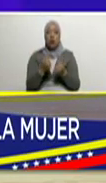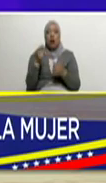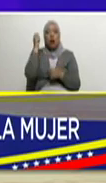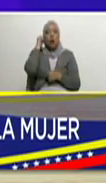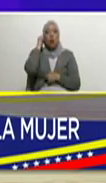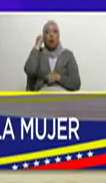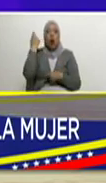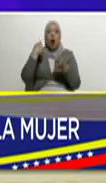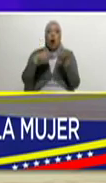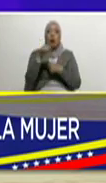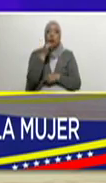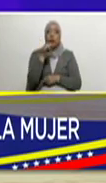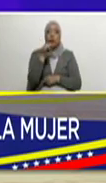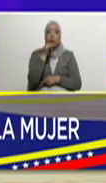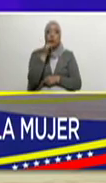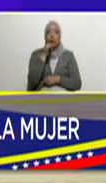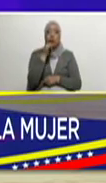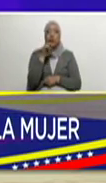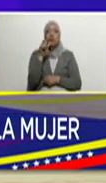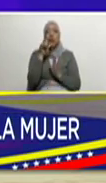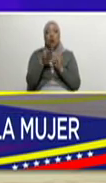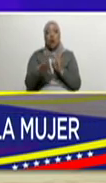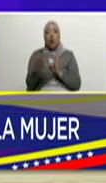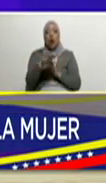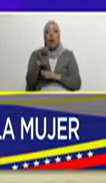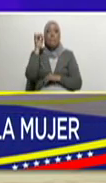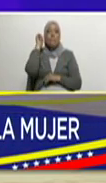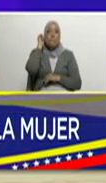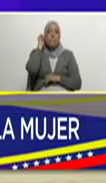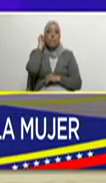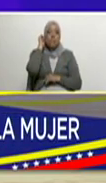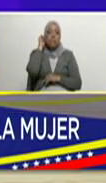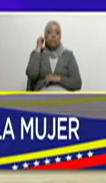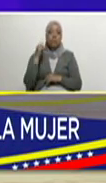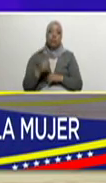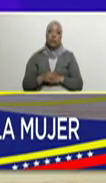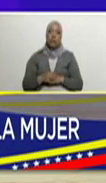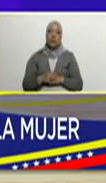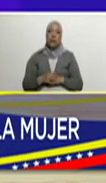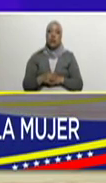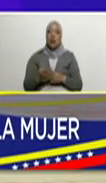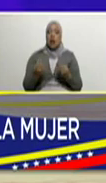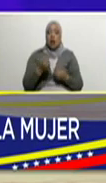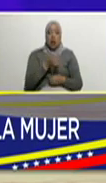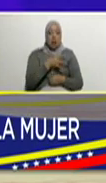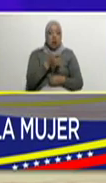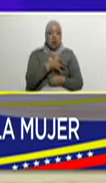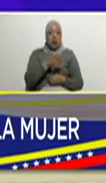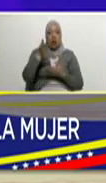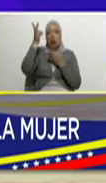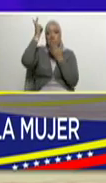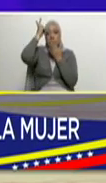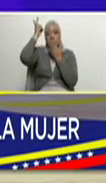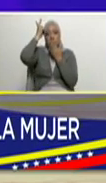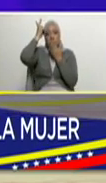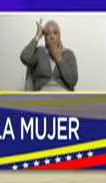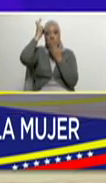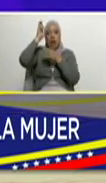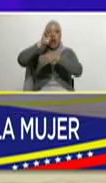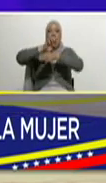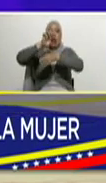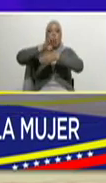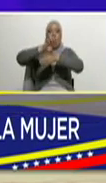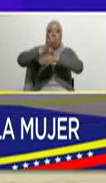mujer migrante, esté donde esté, mujer, esté en Chile, en Perú, en Ecuador,